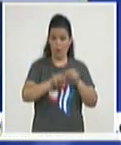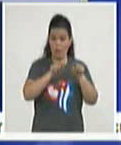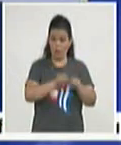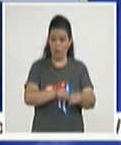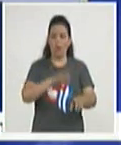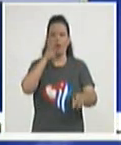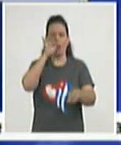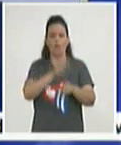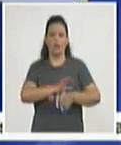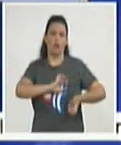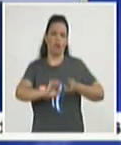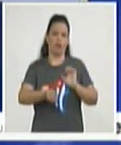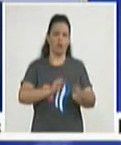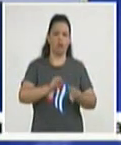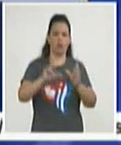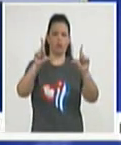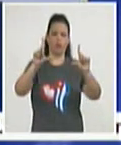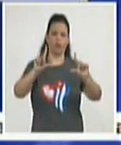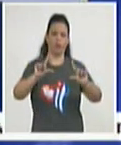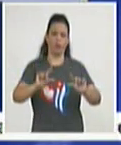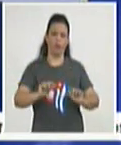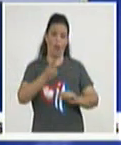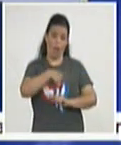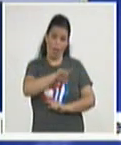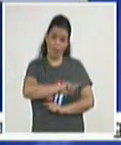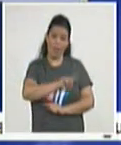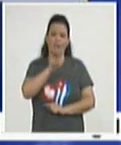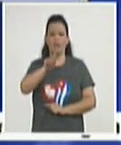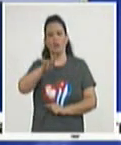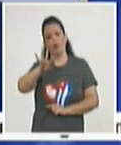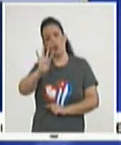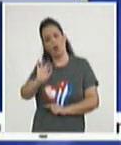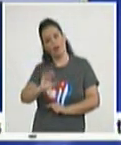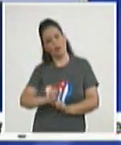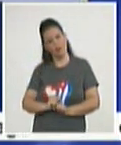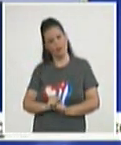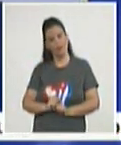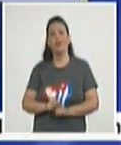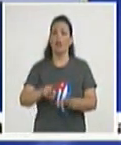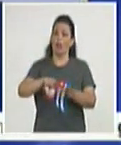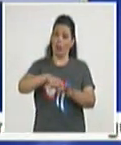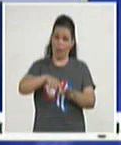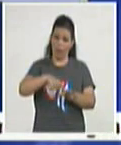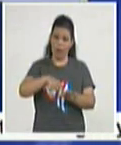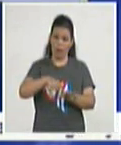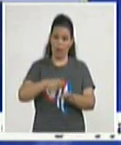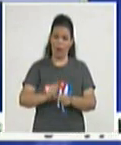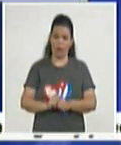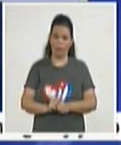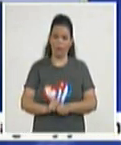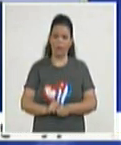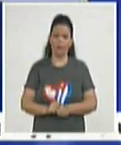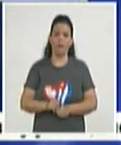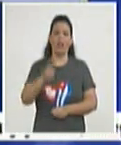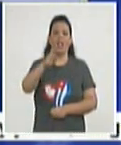tasas, 140 en el día de ayer, y el municipio especial Isla de la Juventud, con 13,2